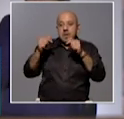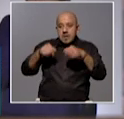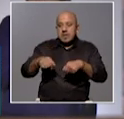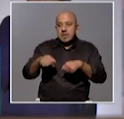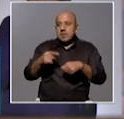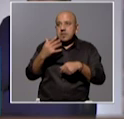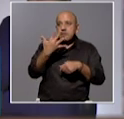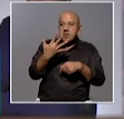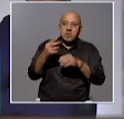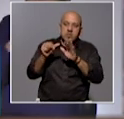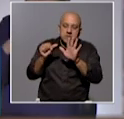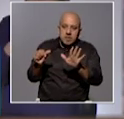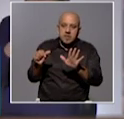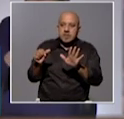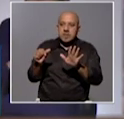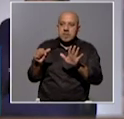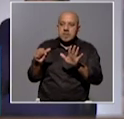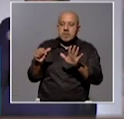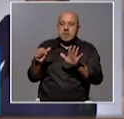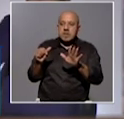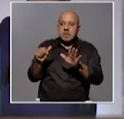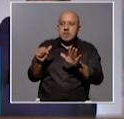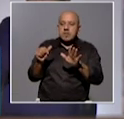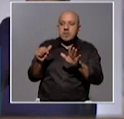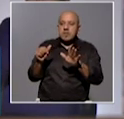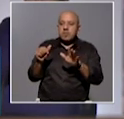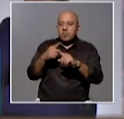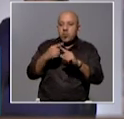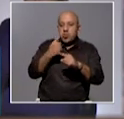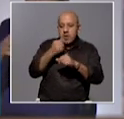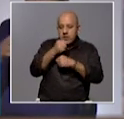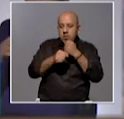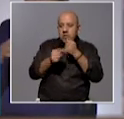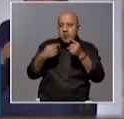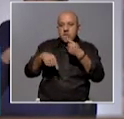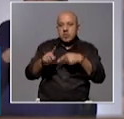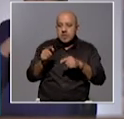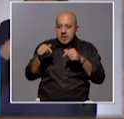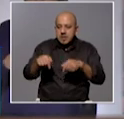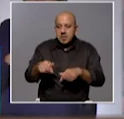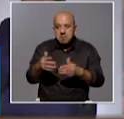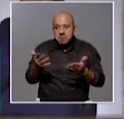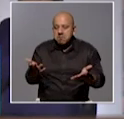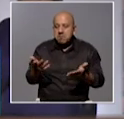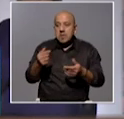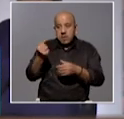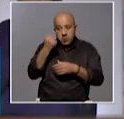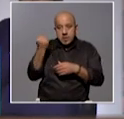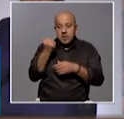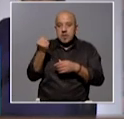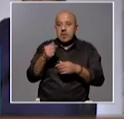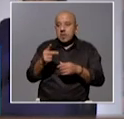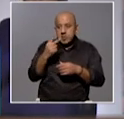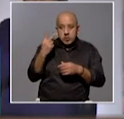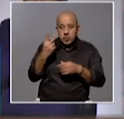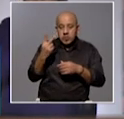se hacen 56 interpelaciones por año por lo cual este es un evento importante lo